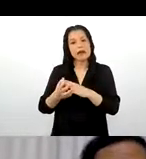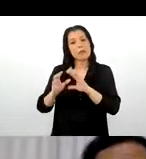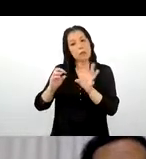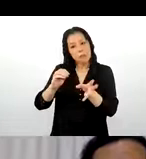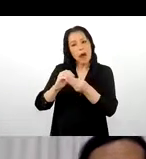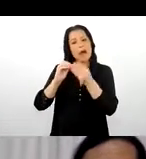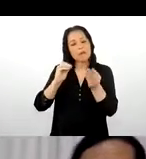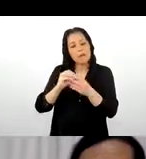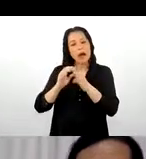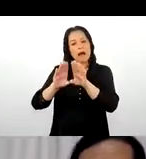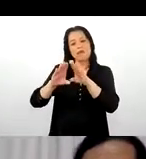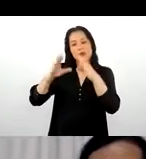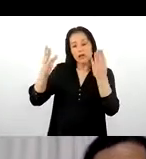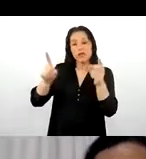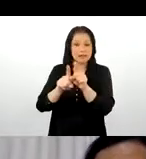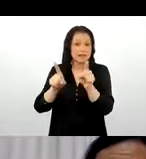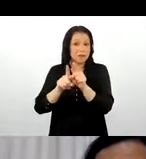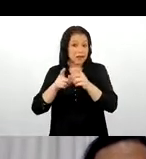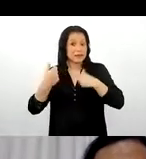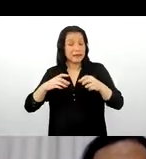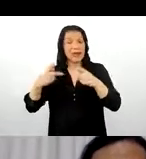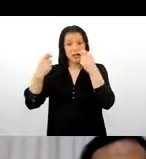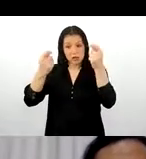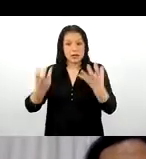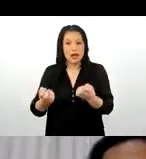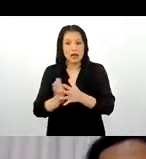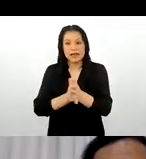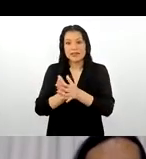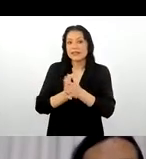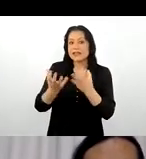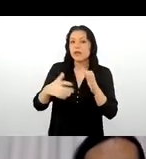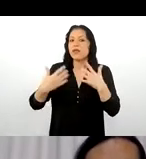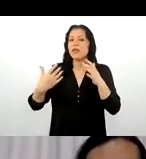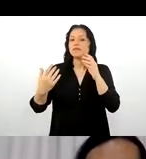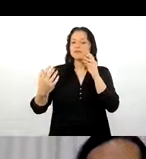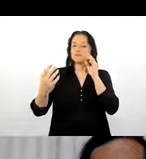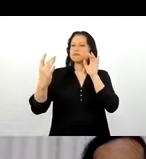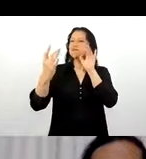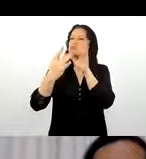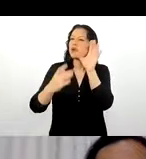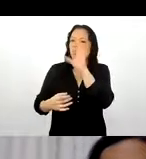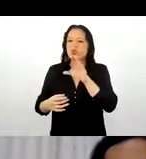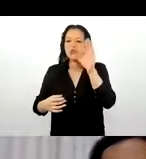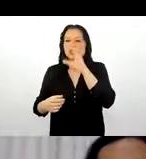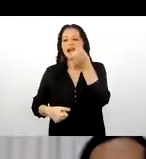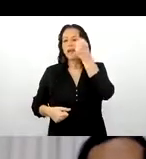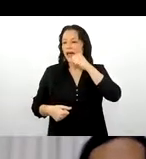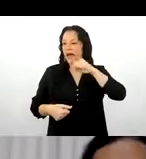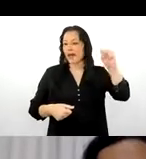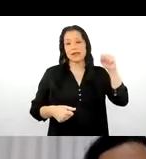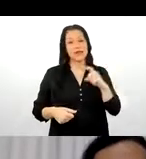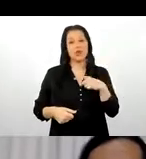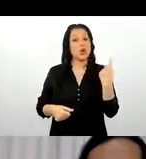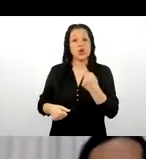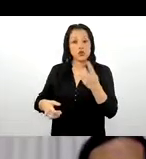la actividad turística también, obviamente, buscamos ahora poder conectarnos, poder buscar viajar, ya no solamente para